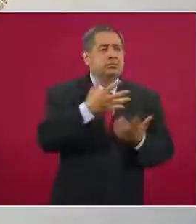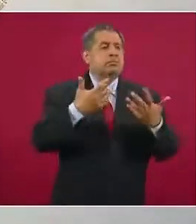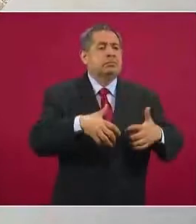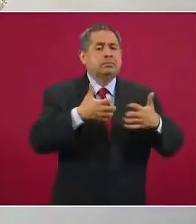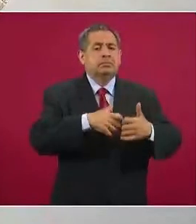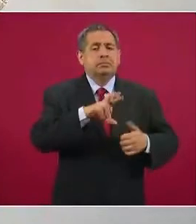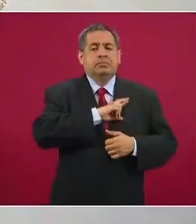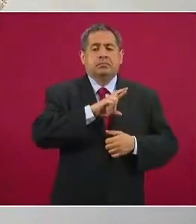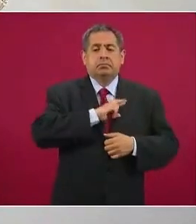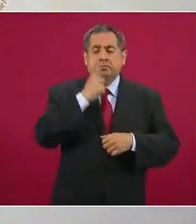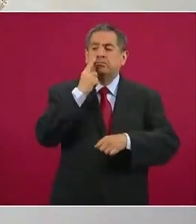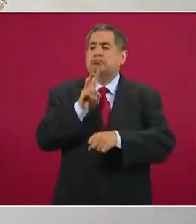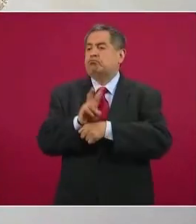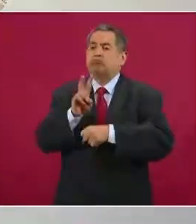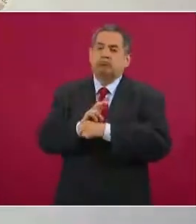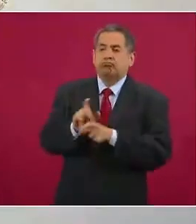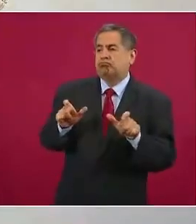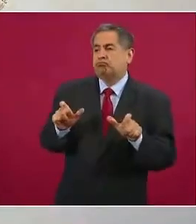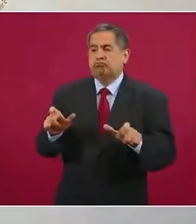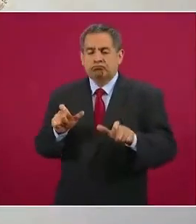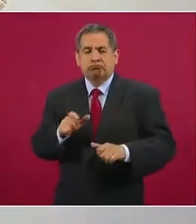de vigilancia, de protección,